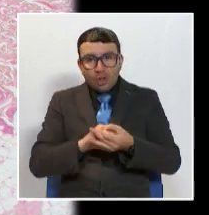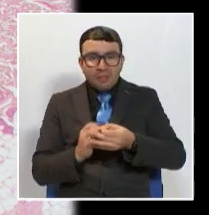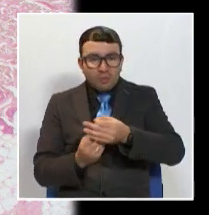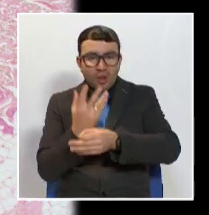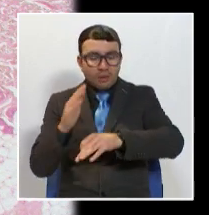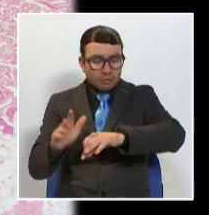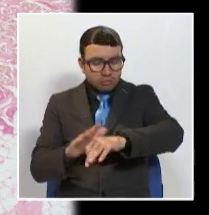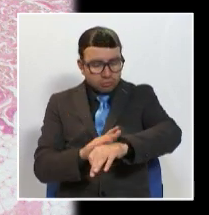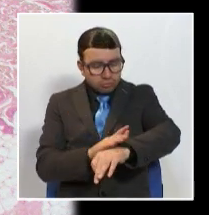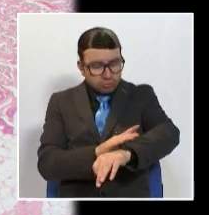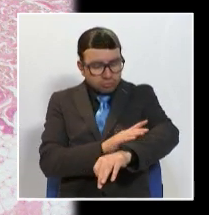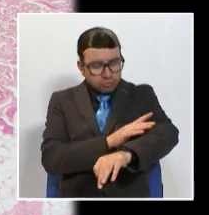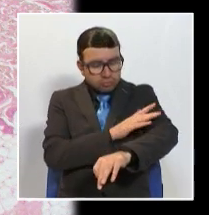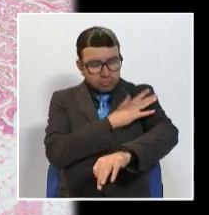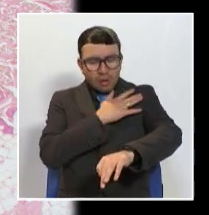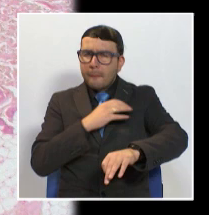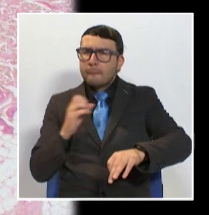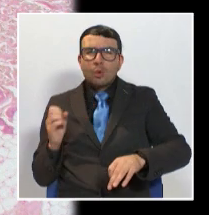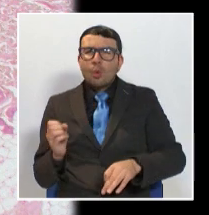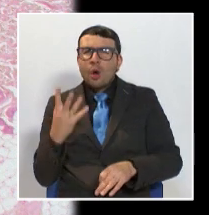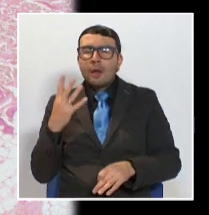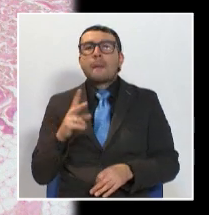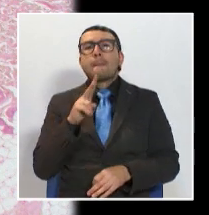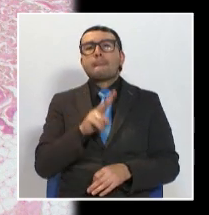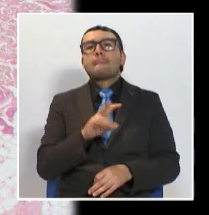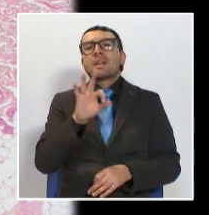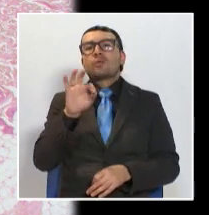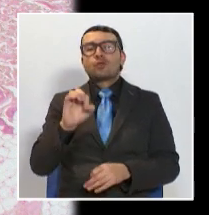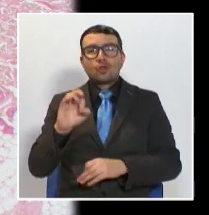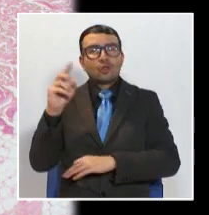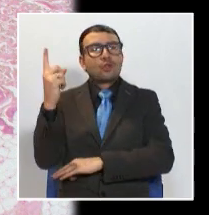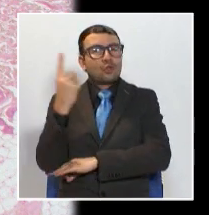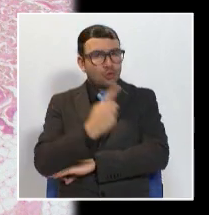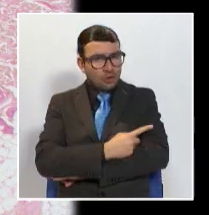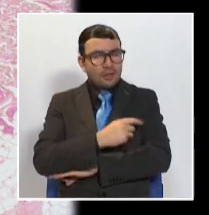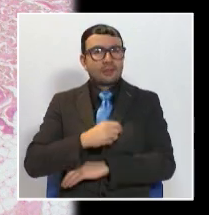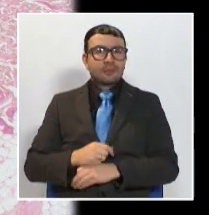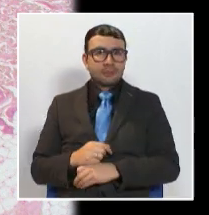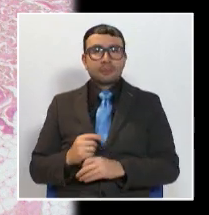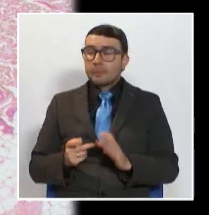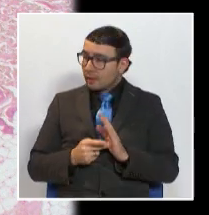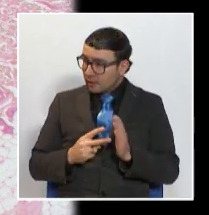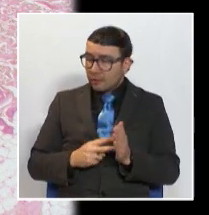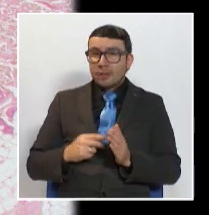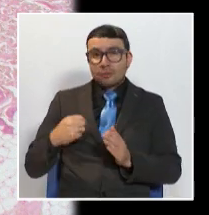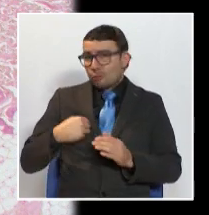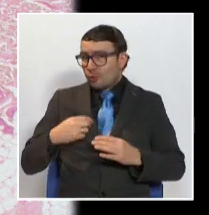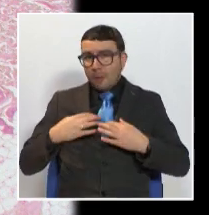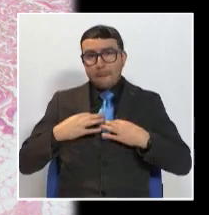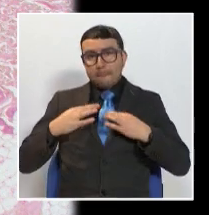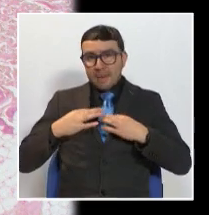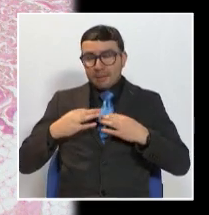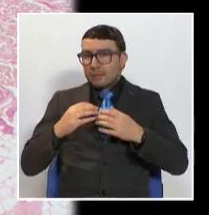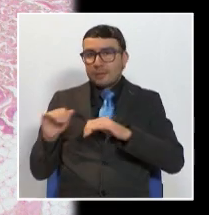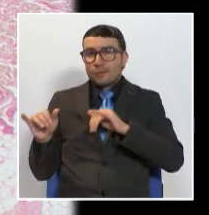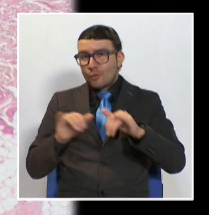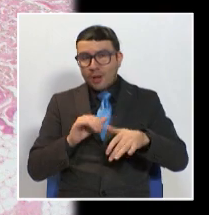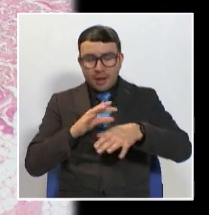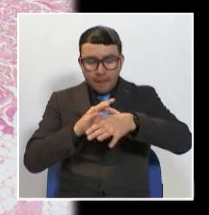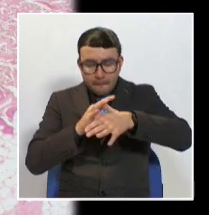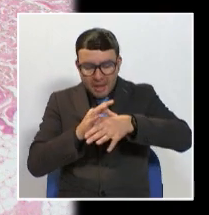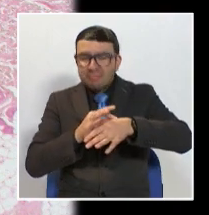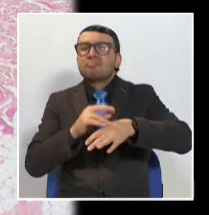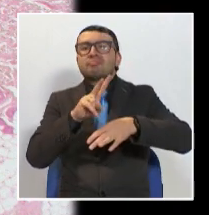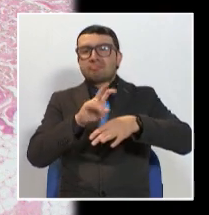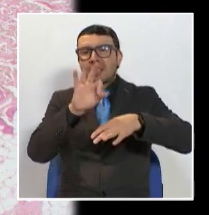alta y descamar tardan aproximadamente 28 días. Dijo, uno cambia de piel cada 28 días. Prácticamente cada 28 días, y eso para